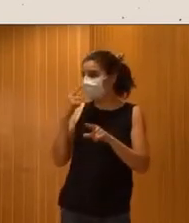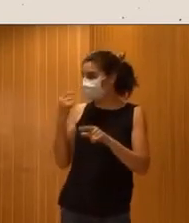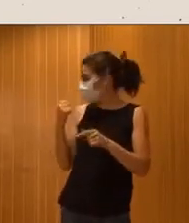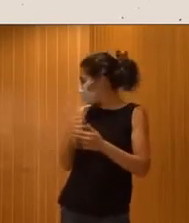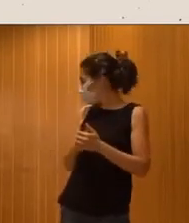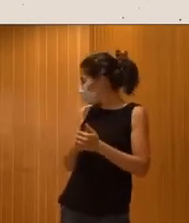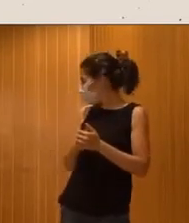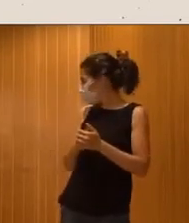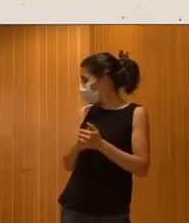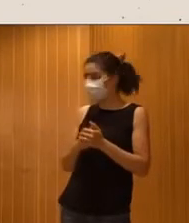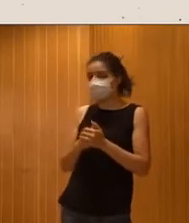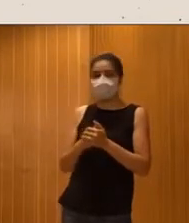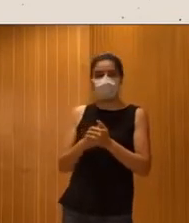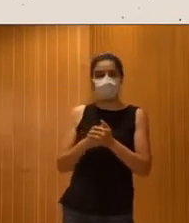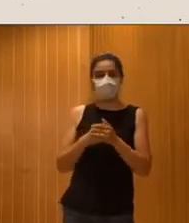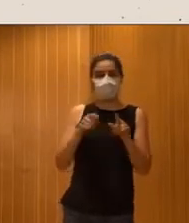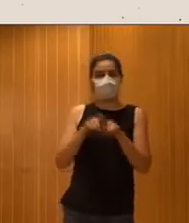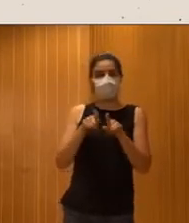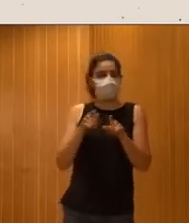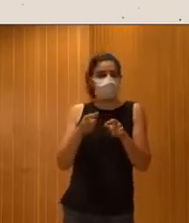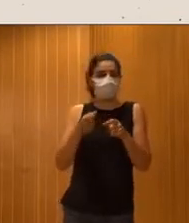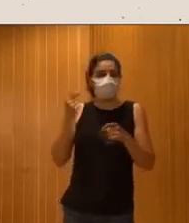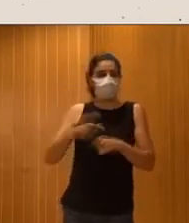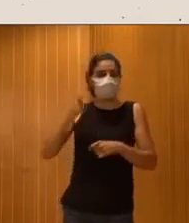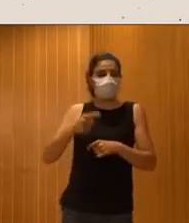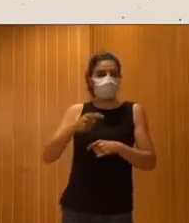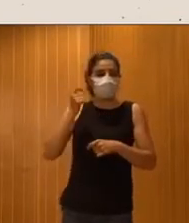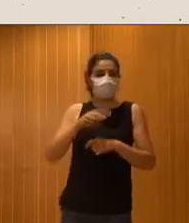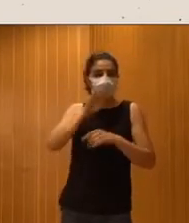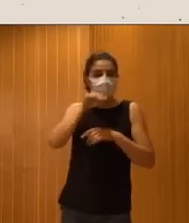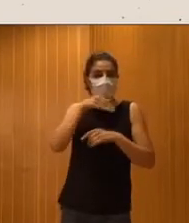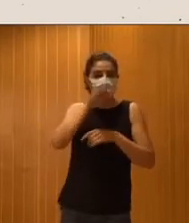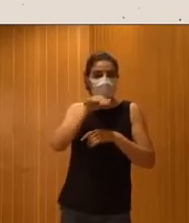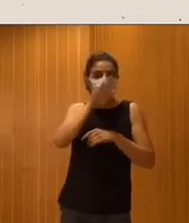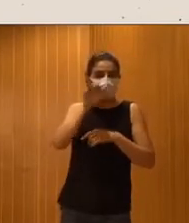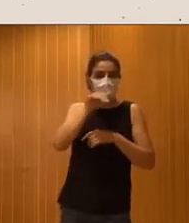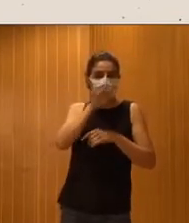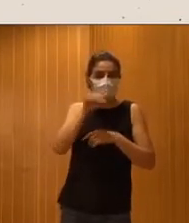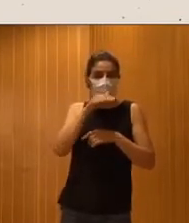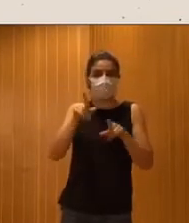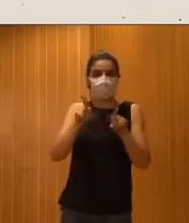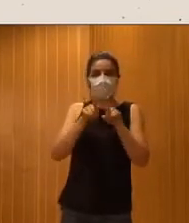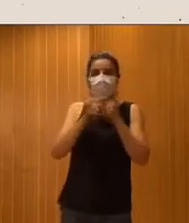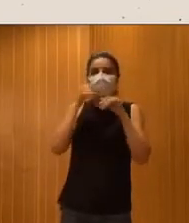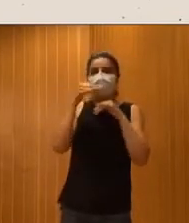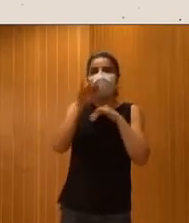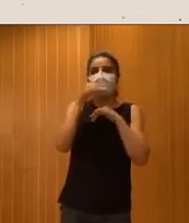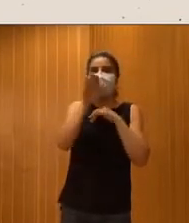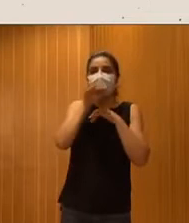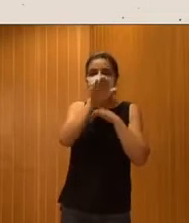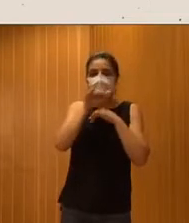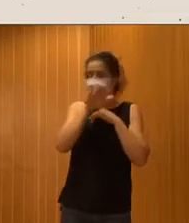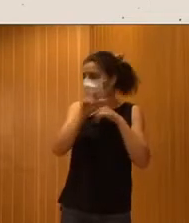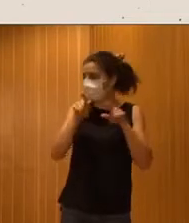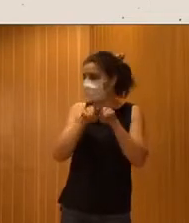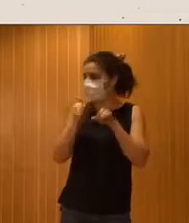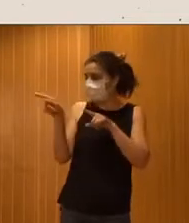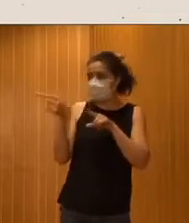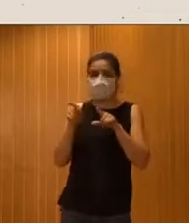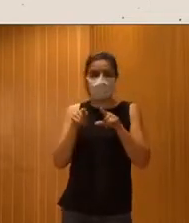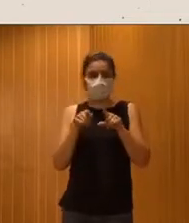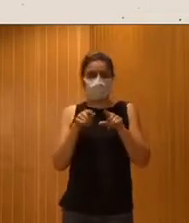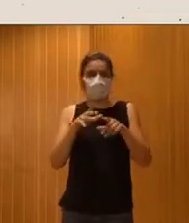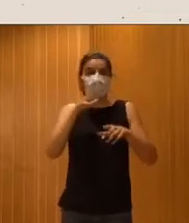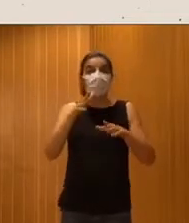constantemente moviendo la lengua, ¿no? Que tiene que ver con haber tomado durante mucho tiempo